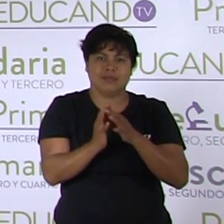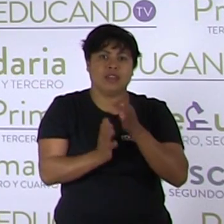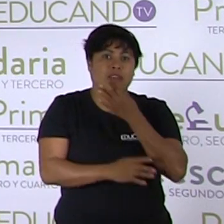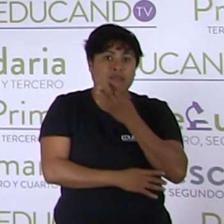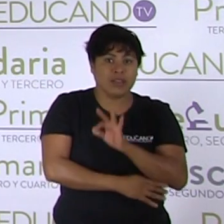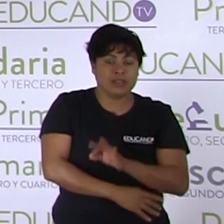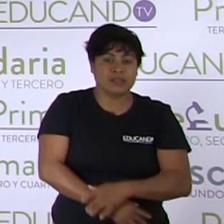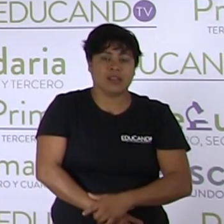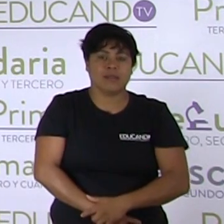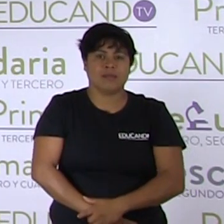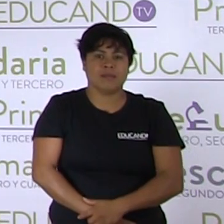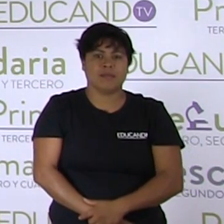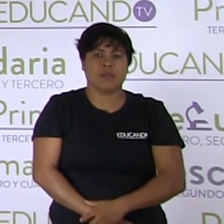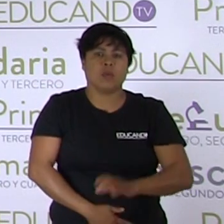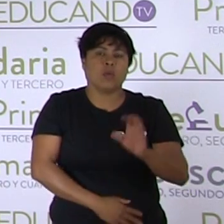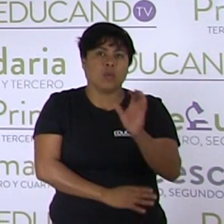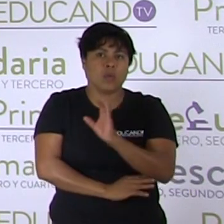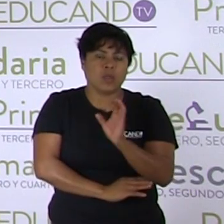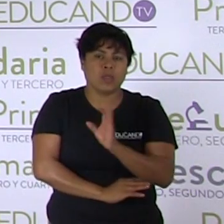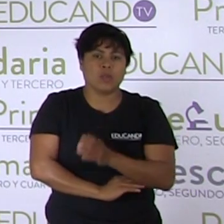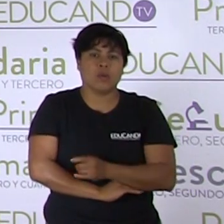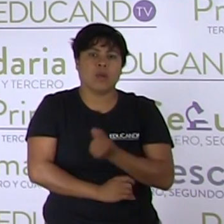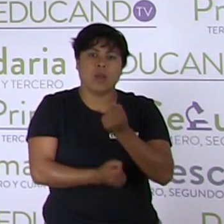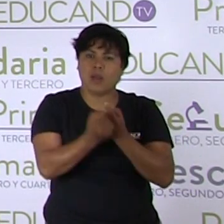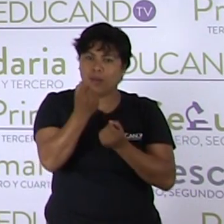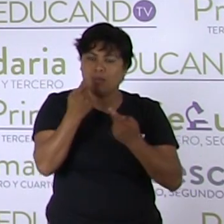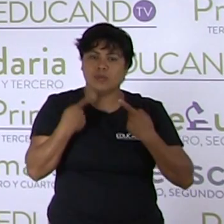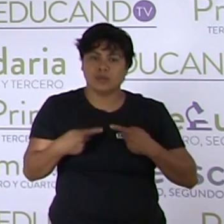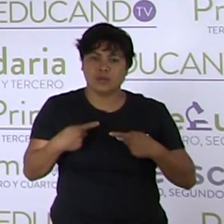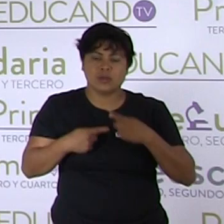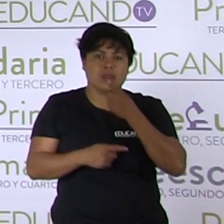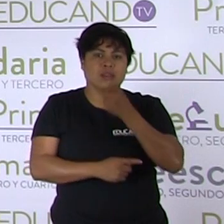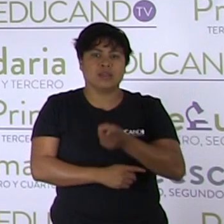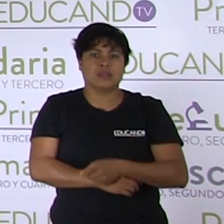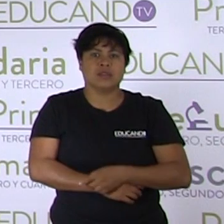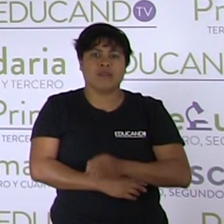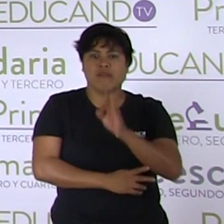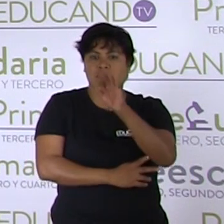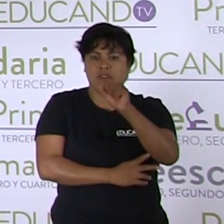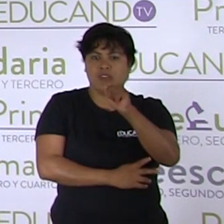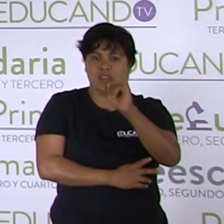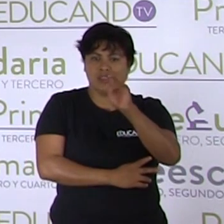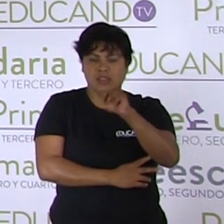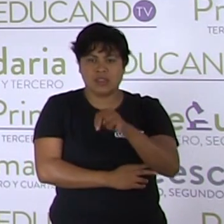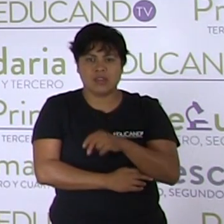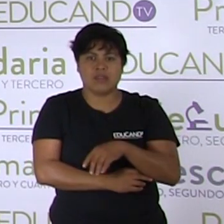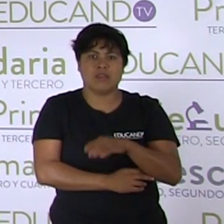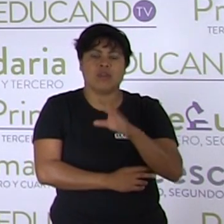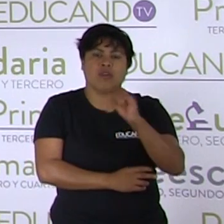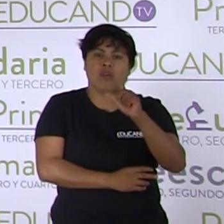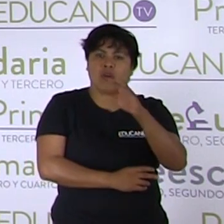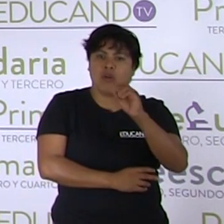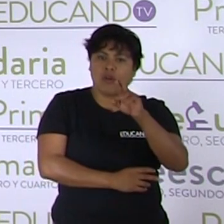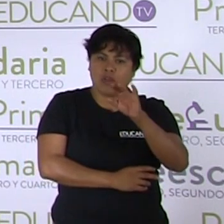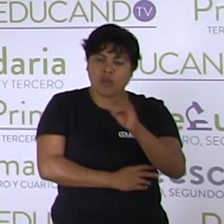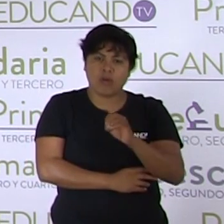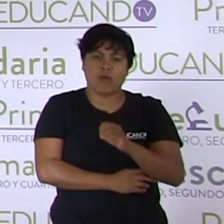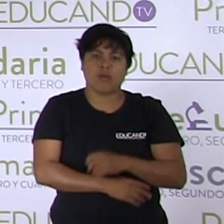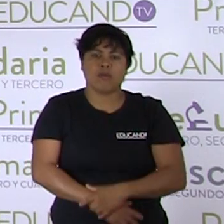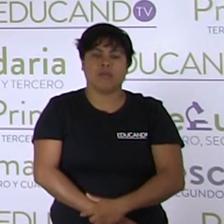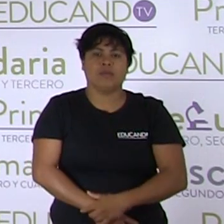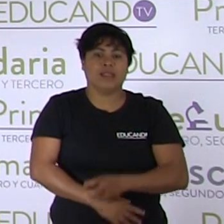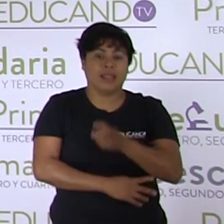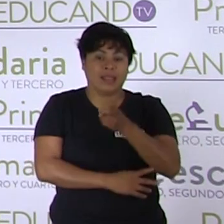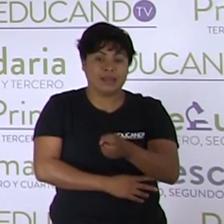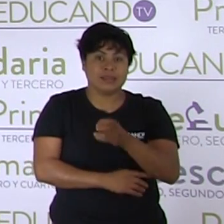Fiesta, cuando algunos refieren a festín, jolgorio, y que está ahí